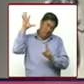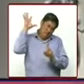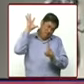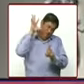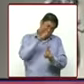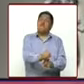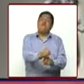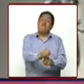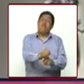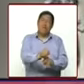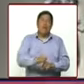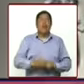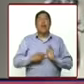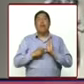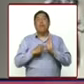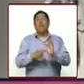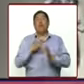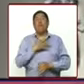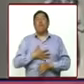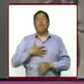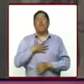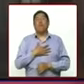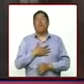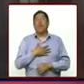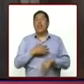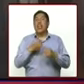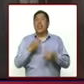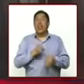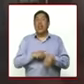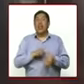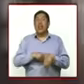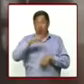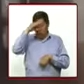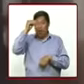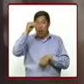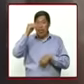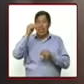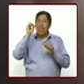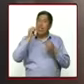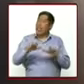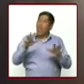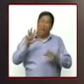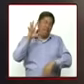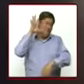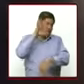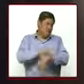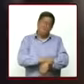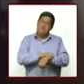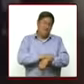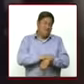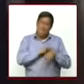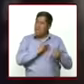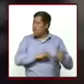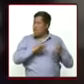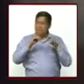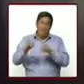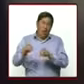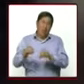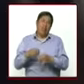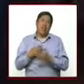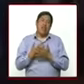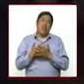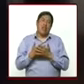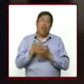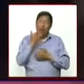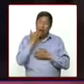mucha atención también a las siguientes imágenes, el momento en que este sujeto es ya detenido y llevado a las celdas. Las menores